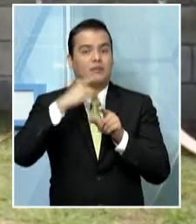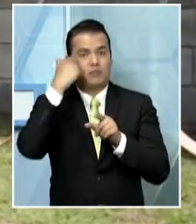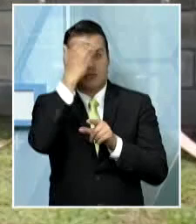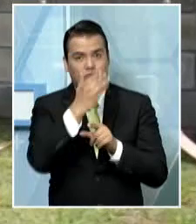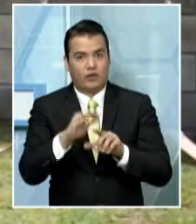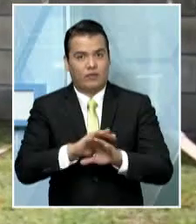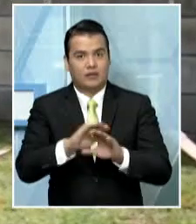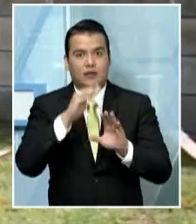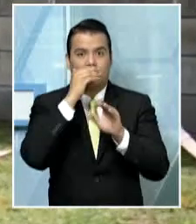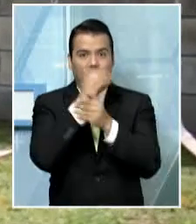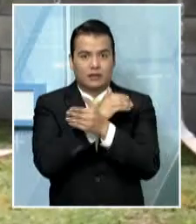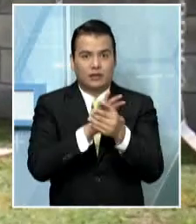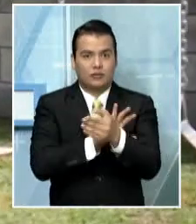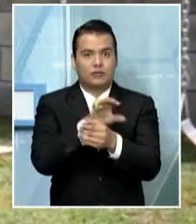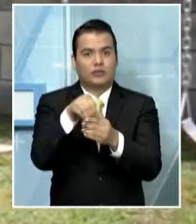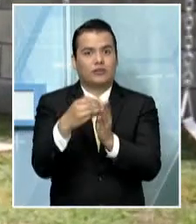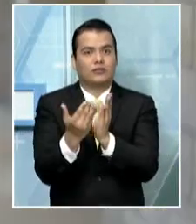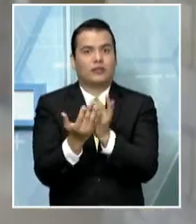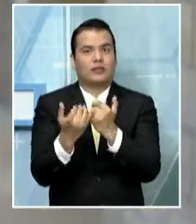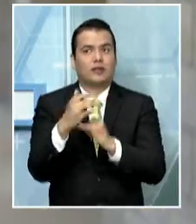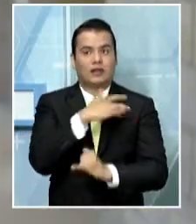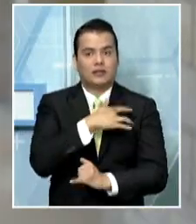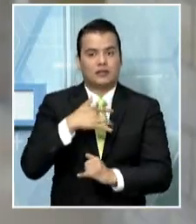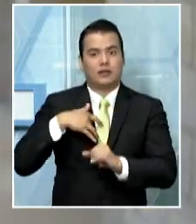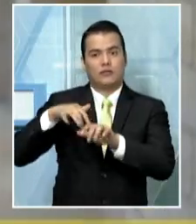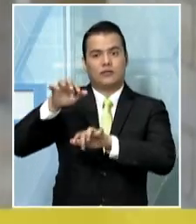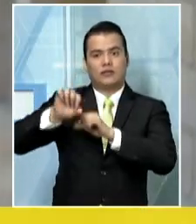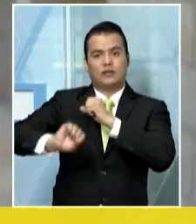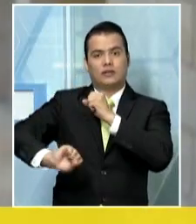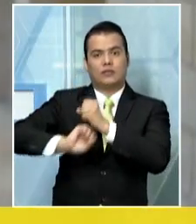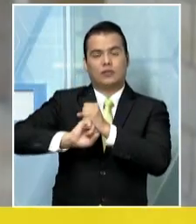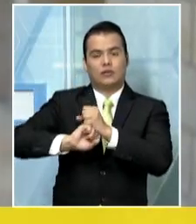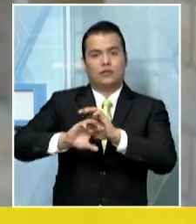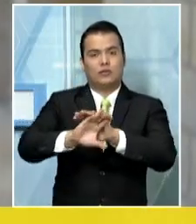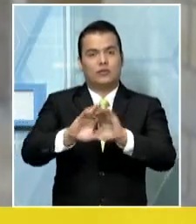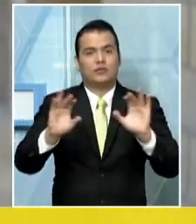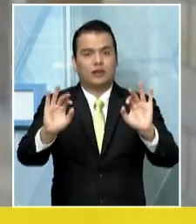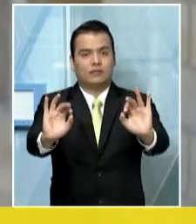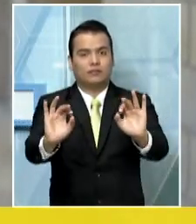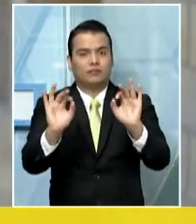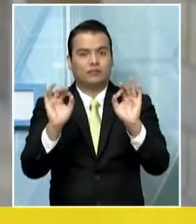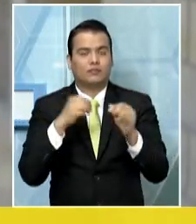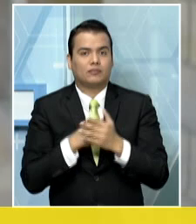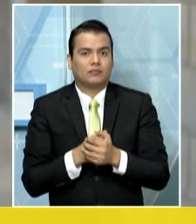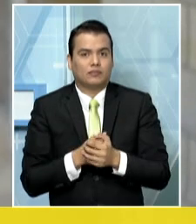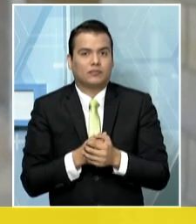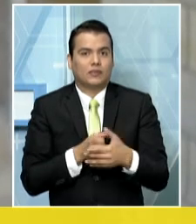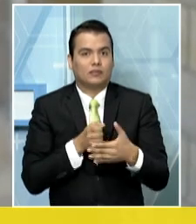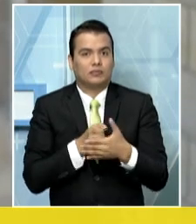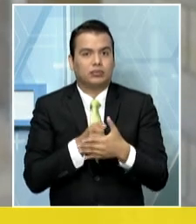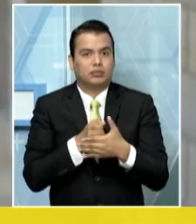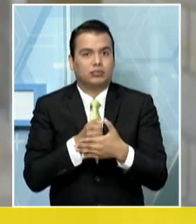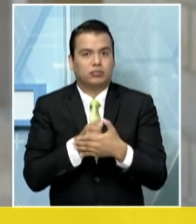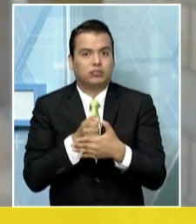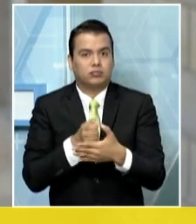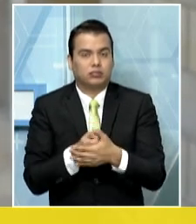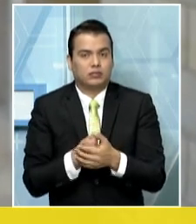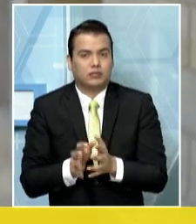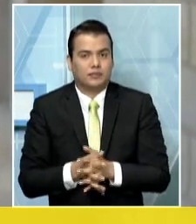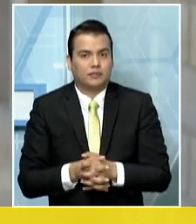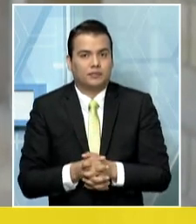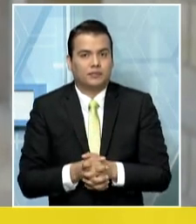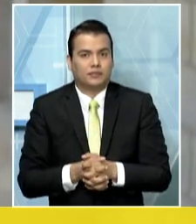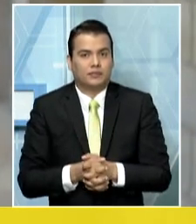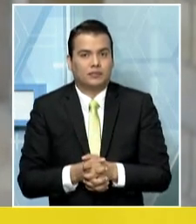piloto. Estamos con acompañamiento de la Secretaría de Salud, con todos los protocolos de bioseguridad. Venimos trabajando muchos meses para construir el mejor modelo